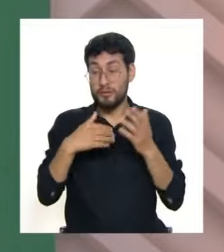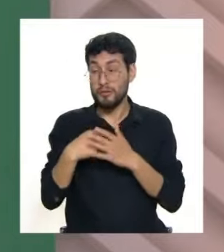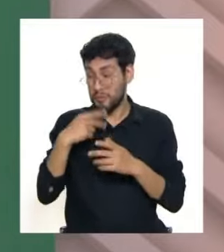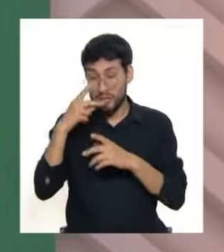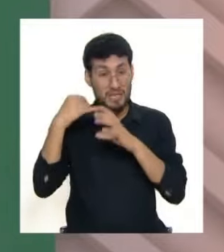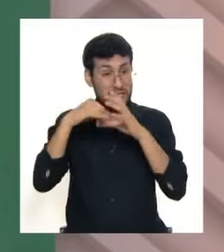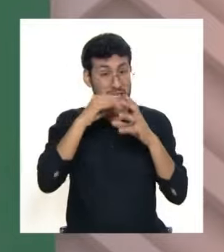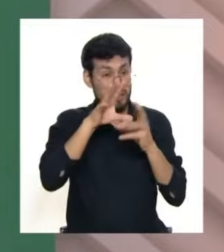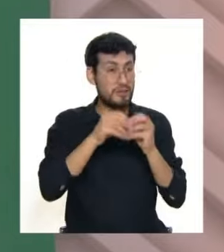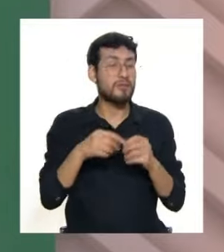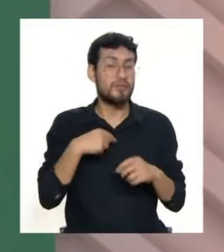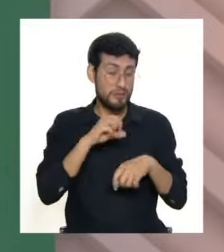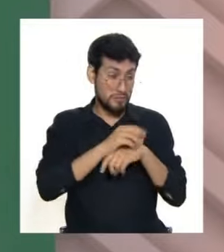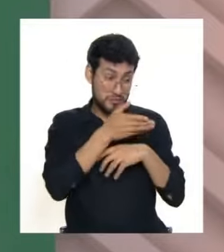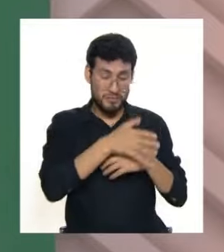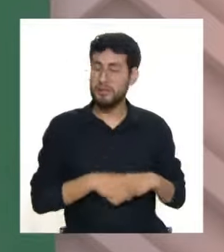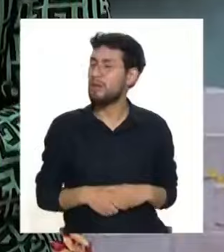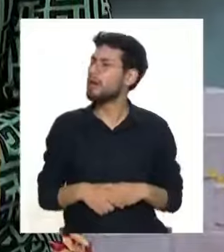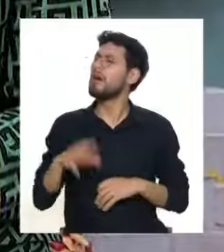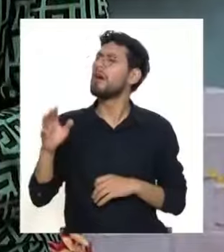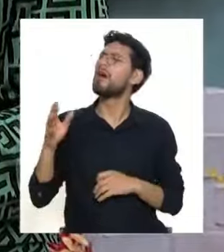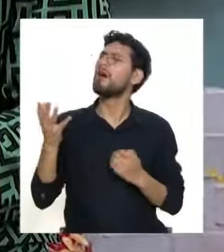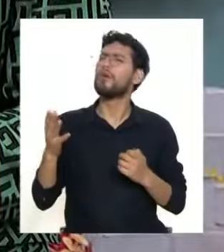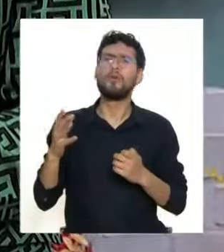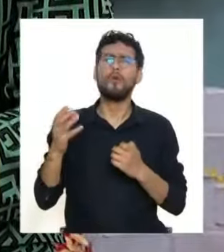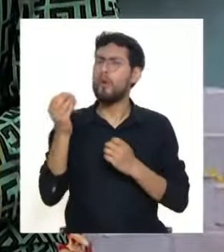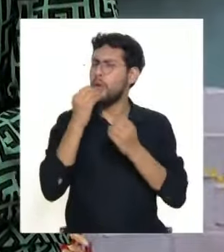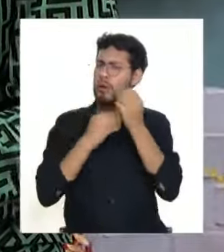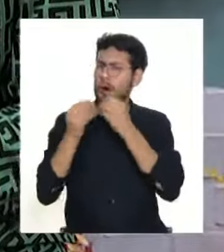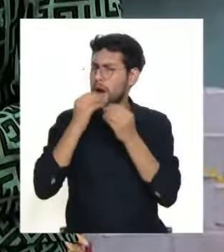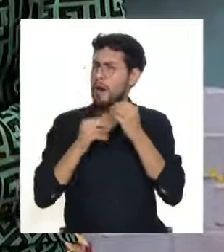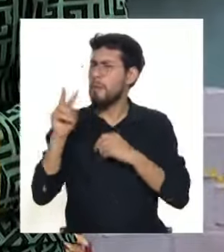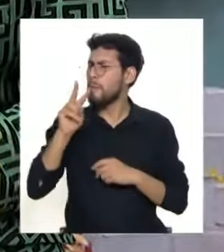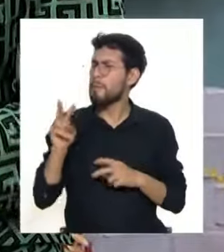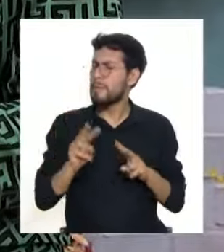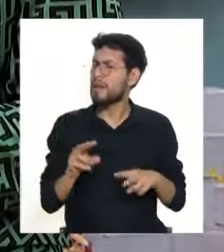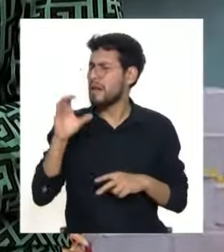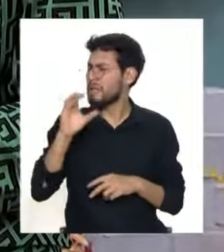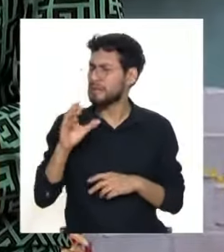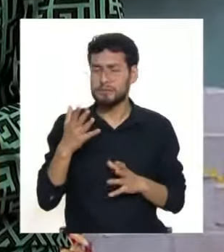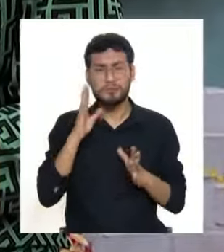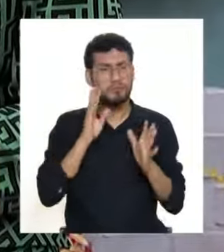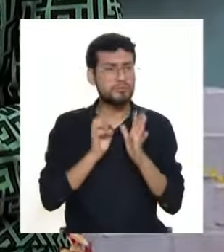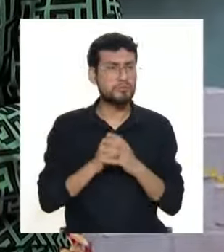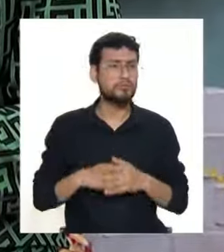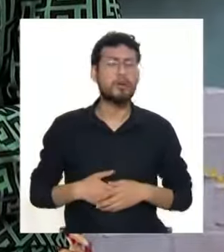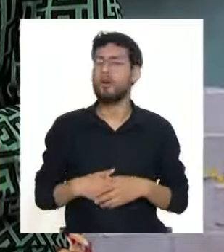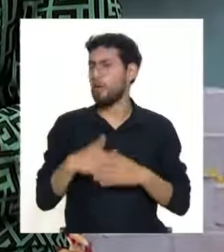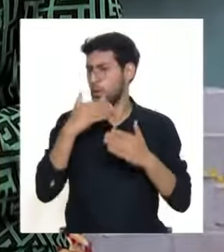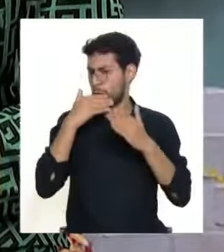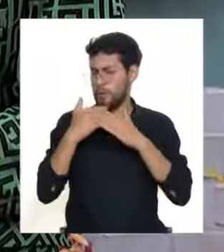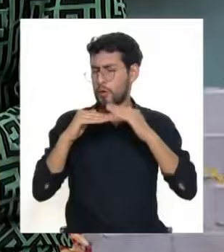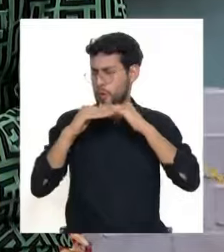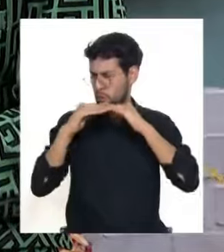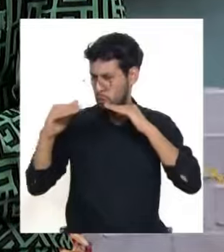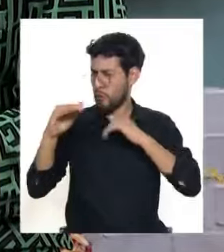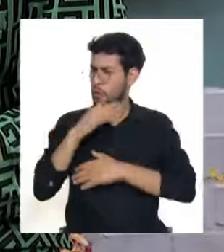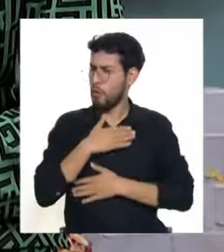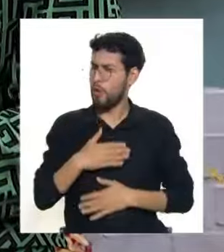internet. Así que ahí les dejo el dato. Y digamos que teniendo un consumo de vitamina C que sea apropiado para el